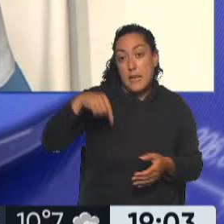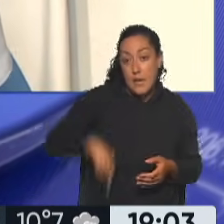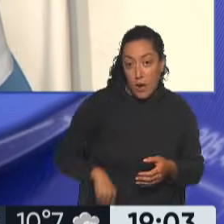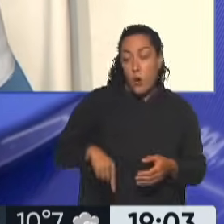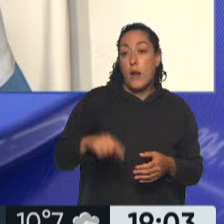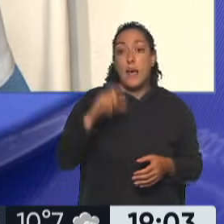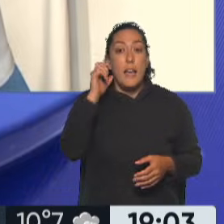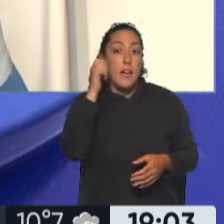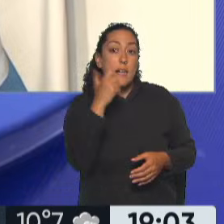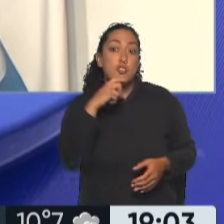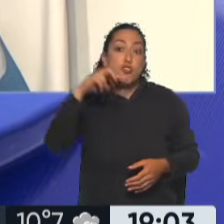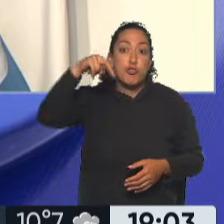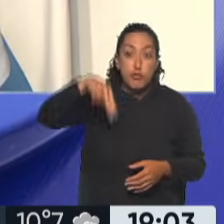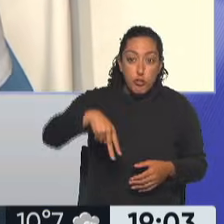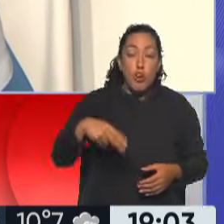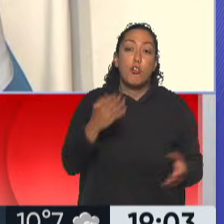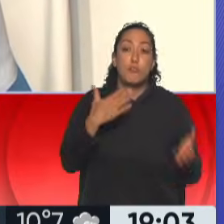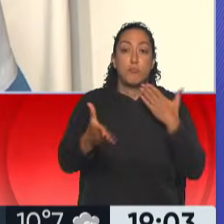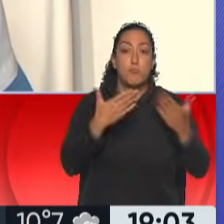entrevistando Gastón Zulach. ¿Cómo estás, Gastón? Hola.